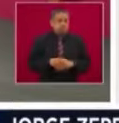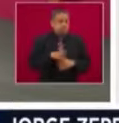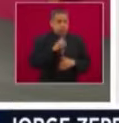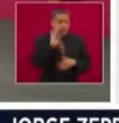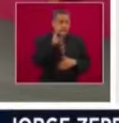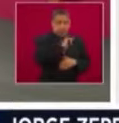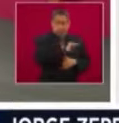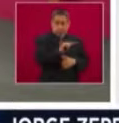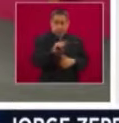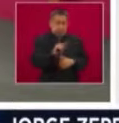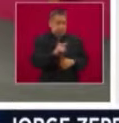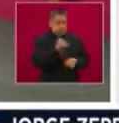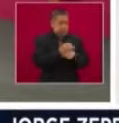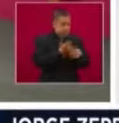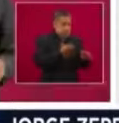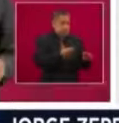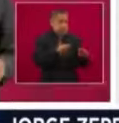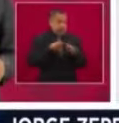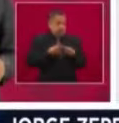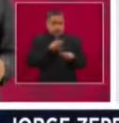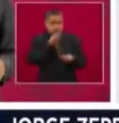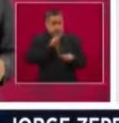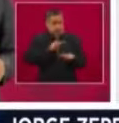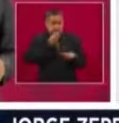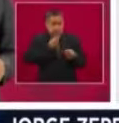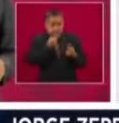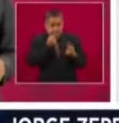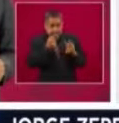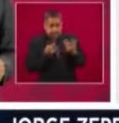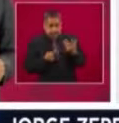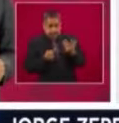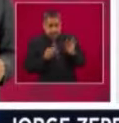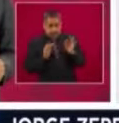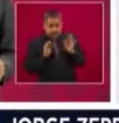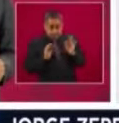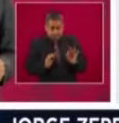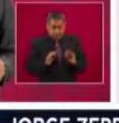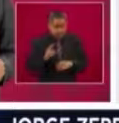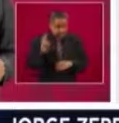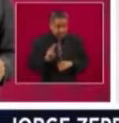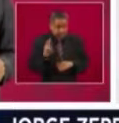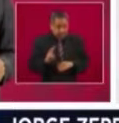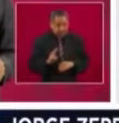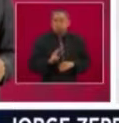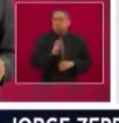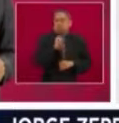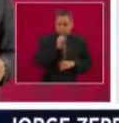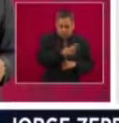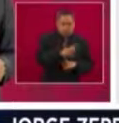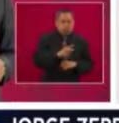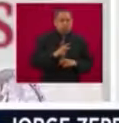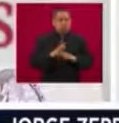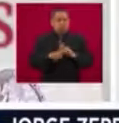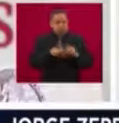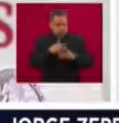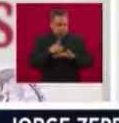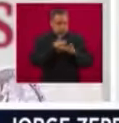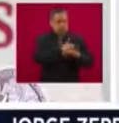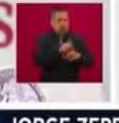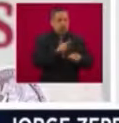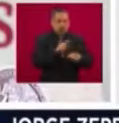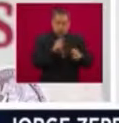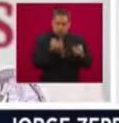Y la única manera de abordar el asunto es ver tema por tema. Para empezar, la